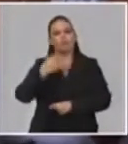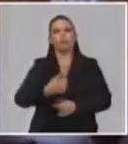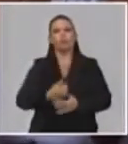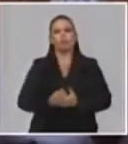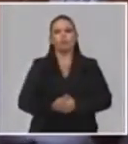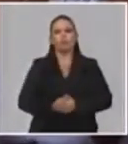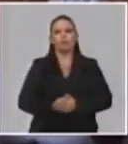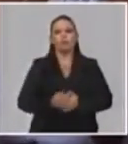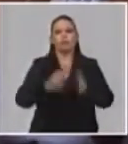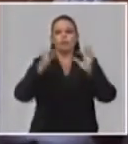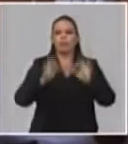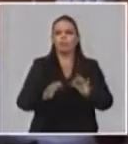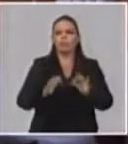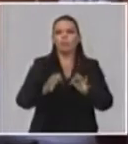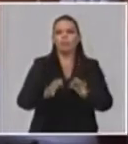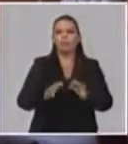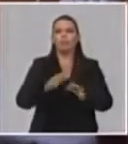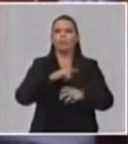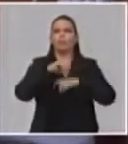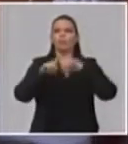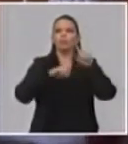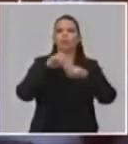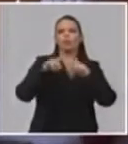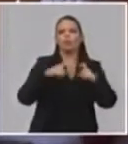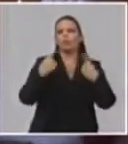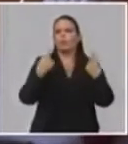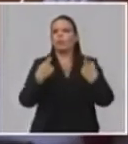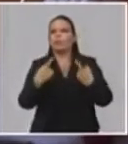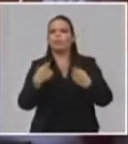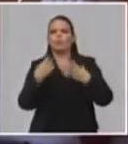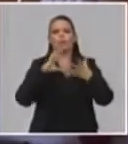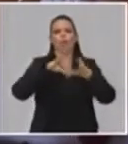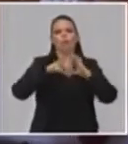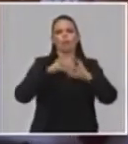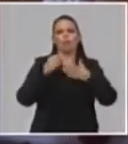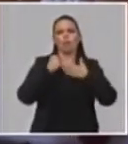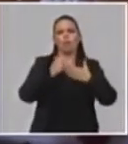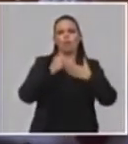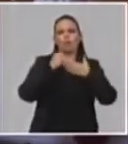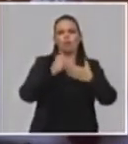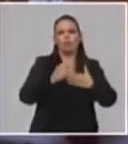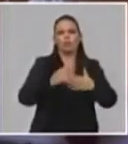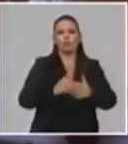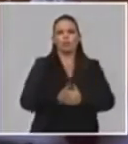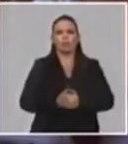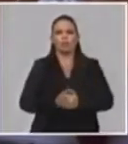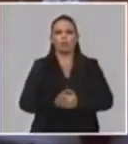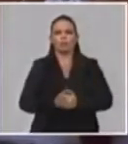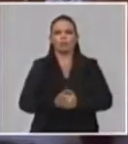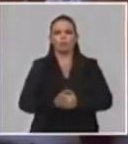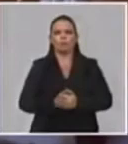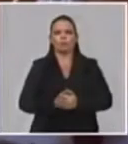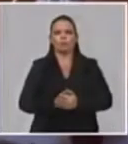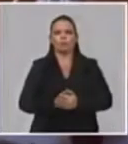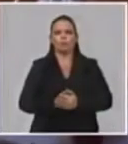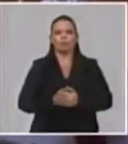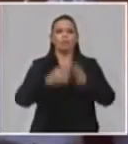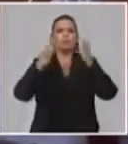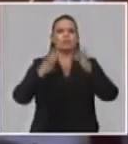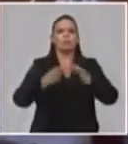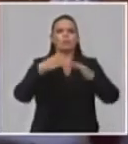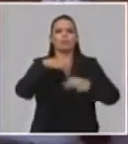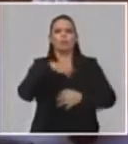Están muy pendientes, por ejemplo, para 10 niños que viven un poquito más en zonas intentadas y le brinda, por ejemplo, que aquí se hace una guardia